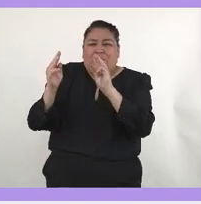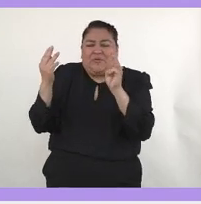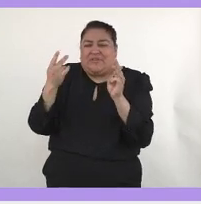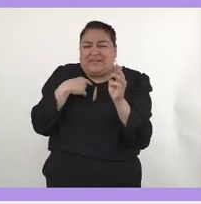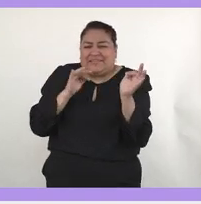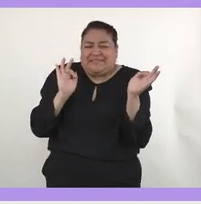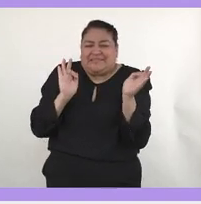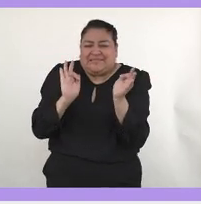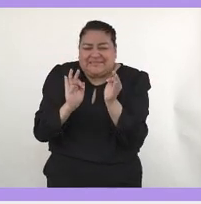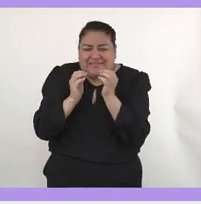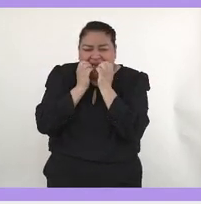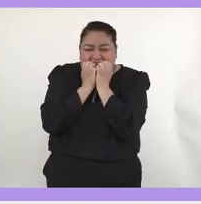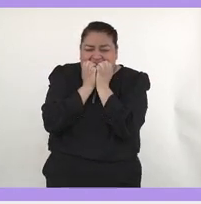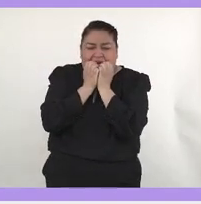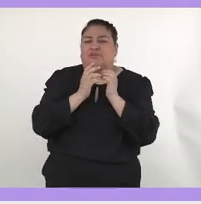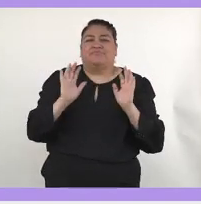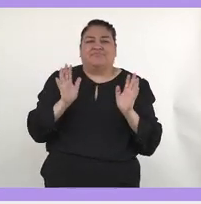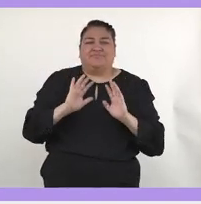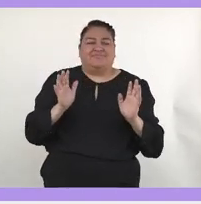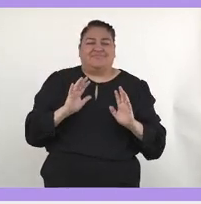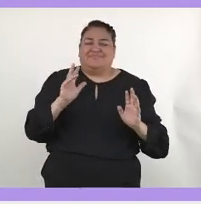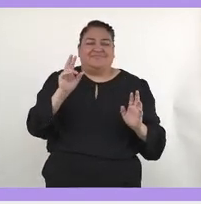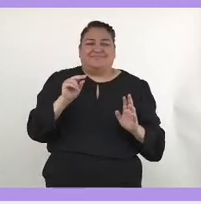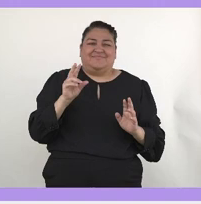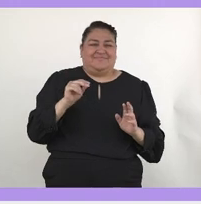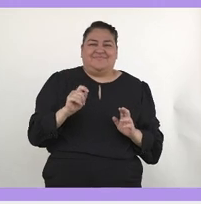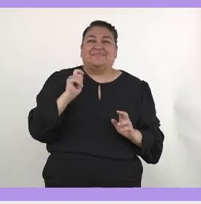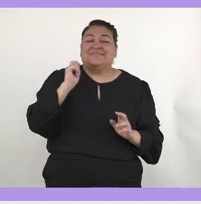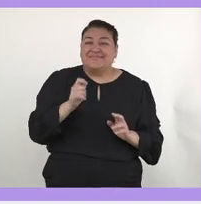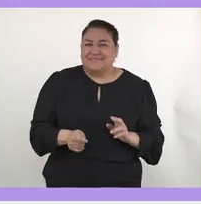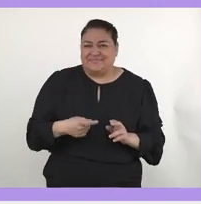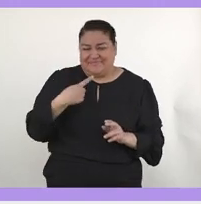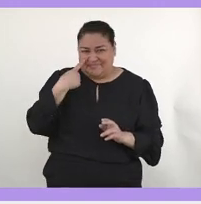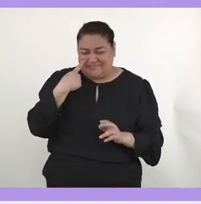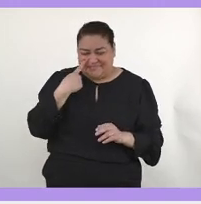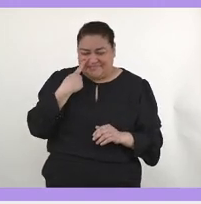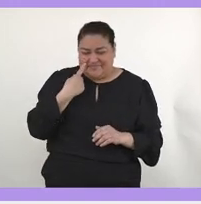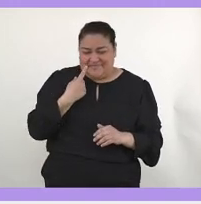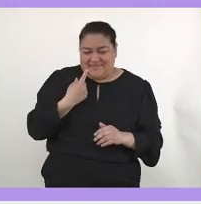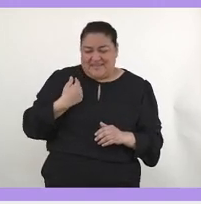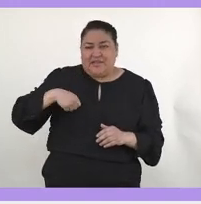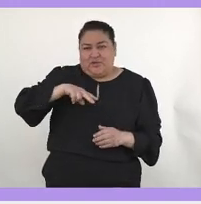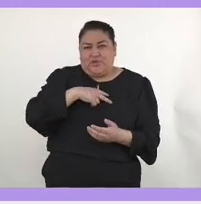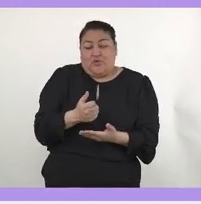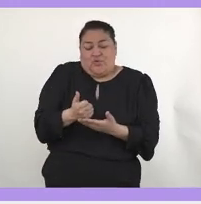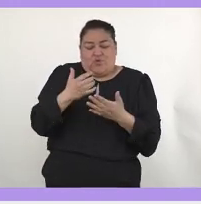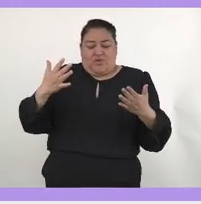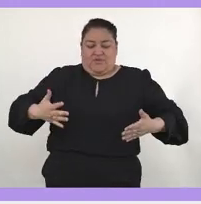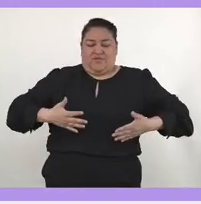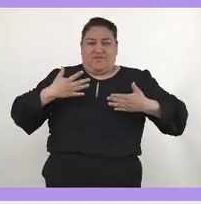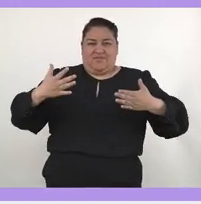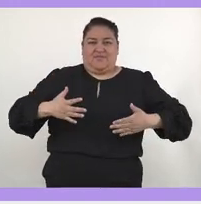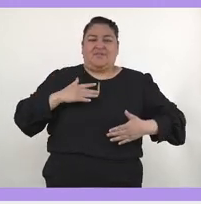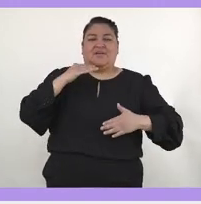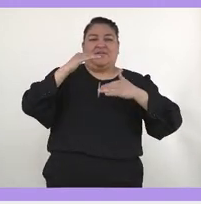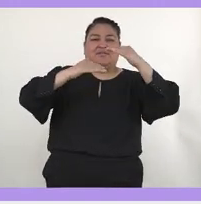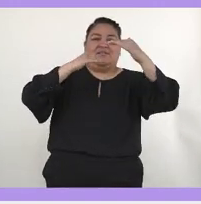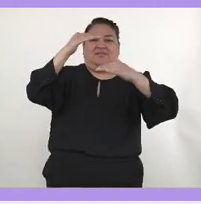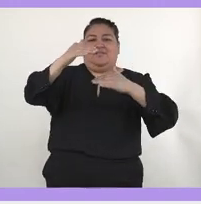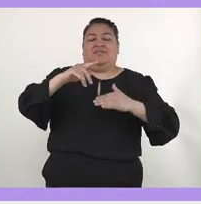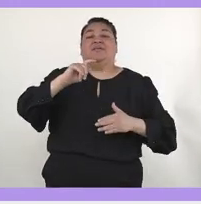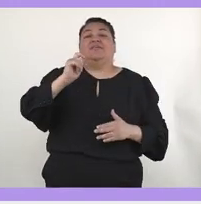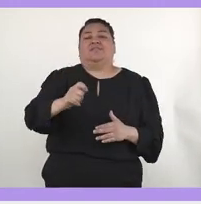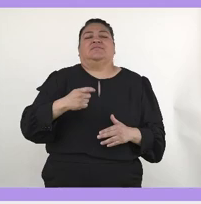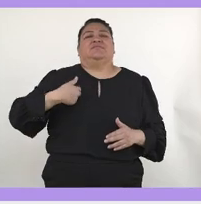que ya lo tenemos encima Pero creo que todo lo que está sucediendo alrededor nos impulsa O sea ahorita Hay que aprovechar